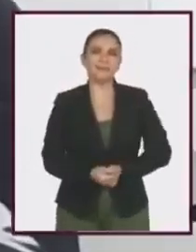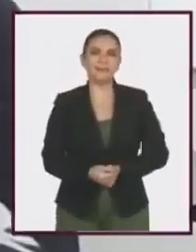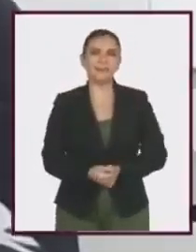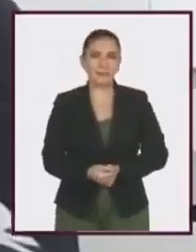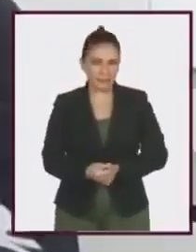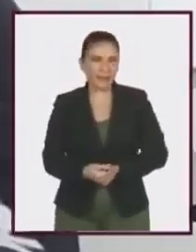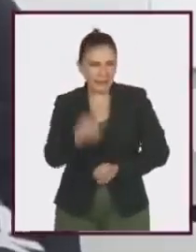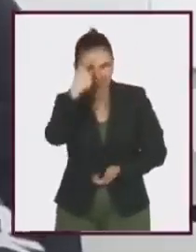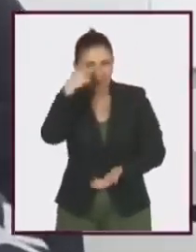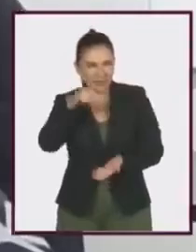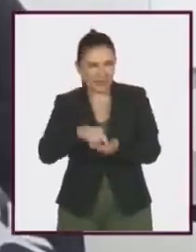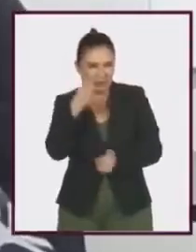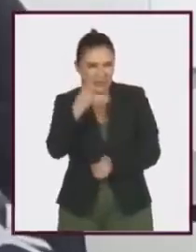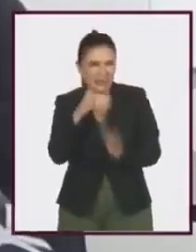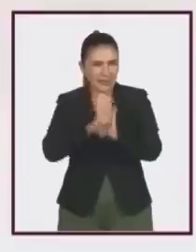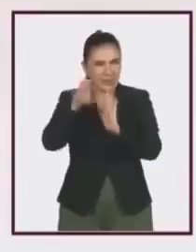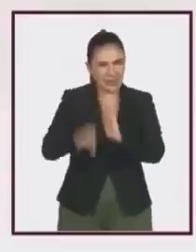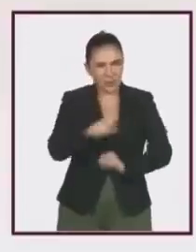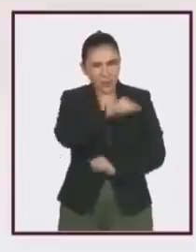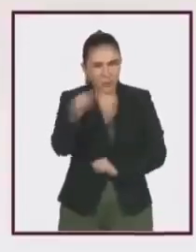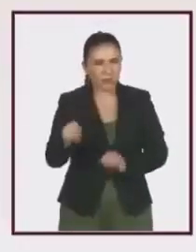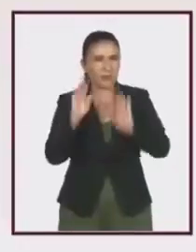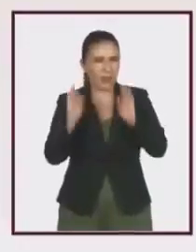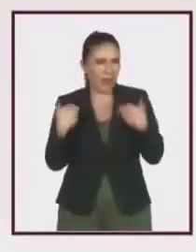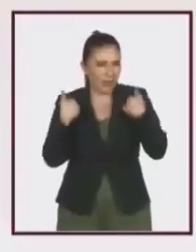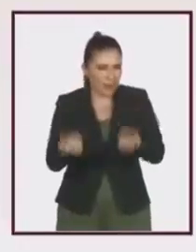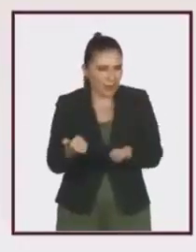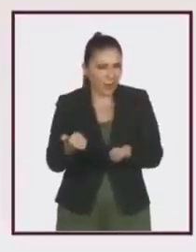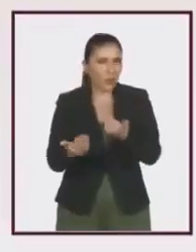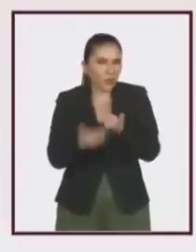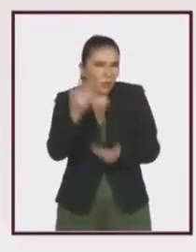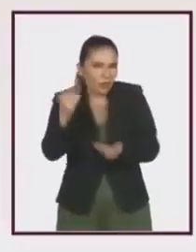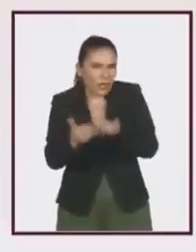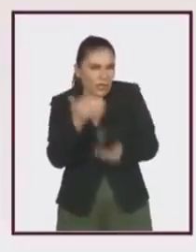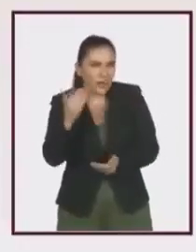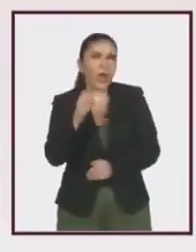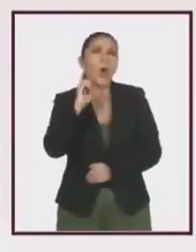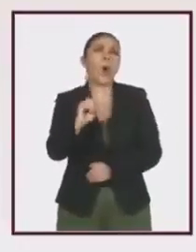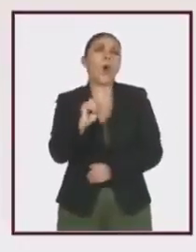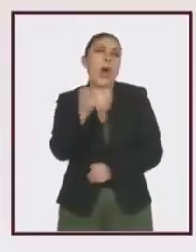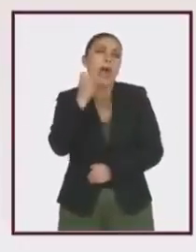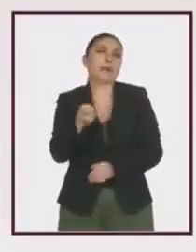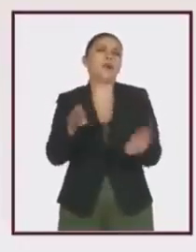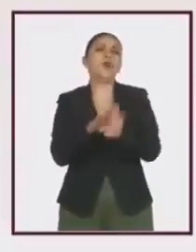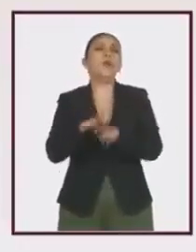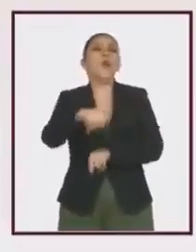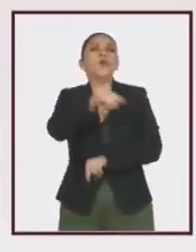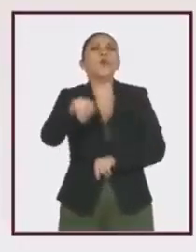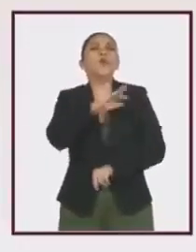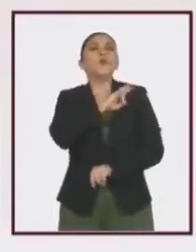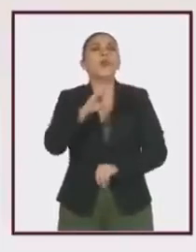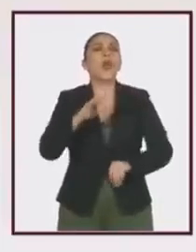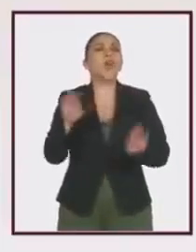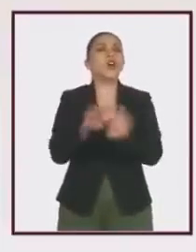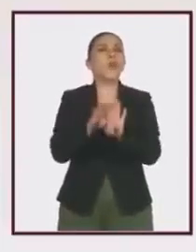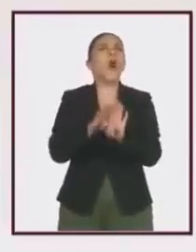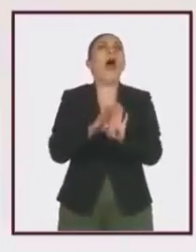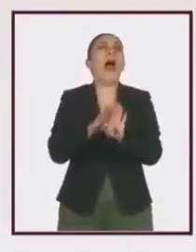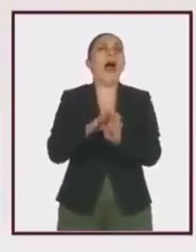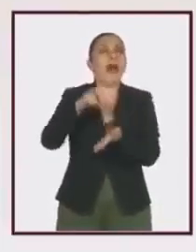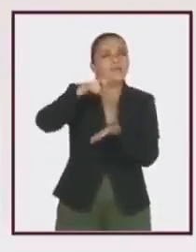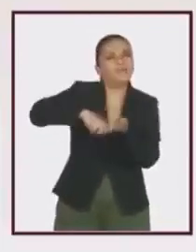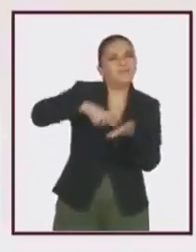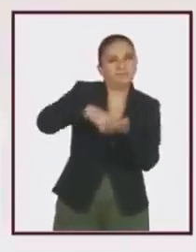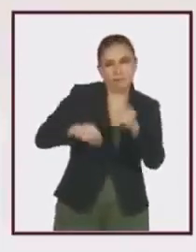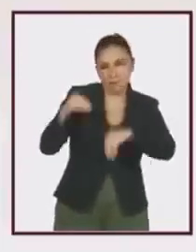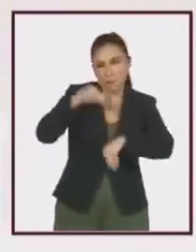No sé si con este ejemplo sería suficiente, pero esta es la manera en la cual se podría adecuar. Otro ejemplo pudiera